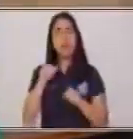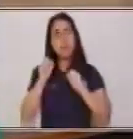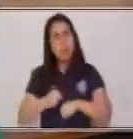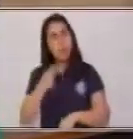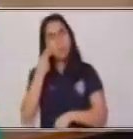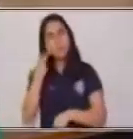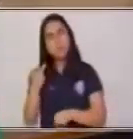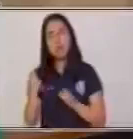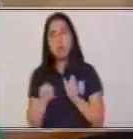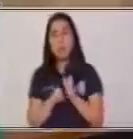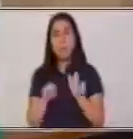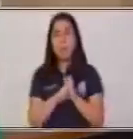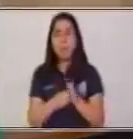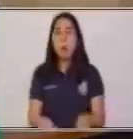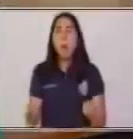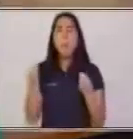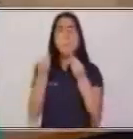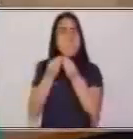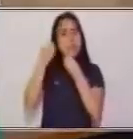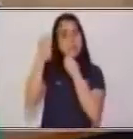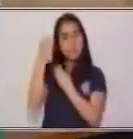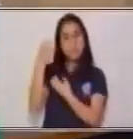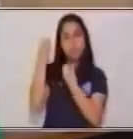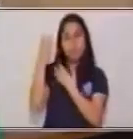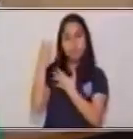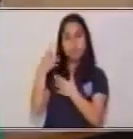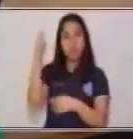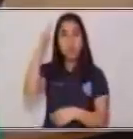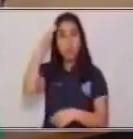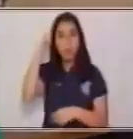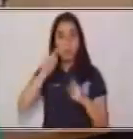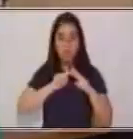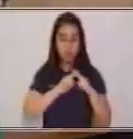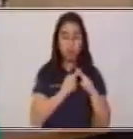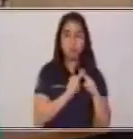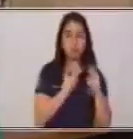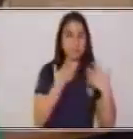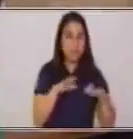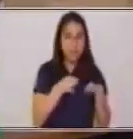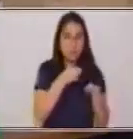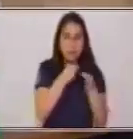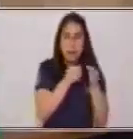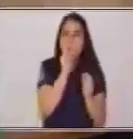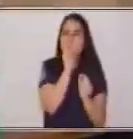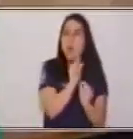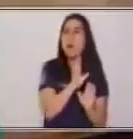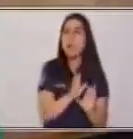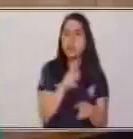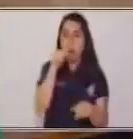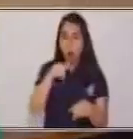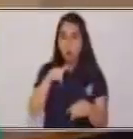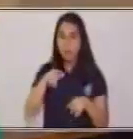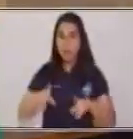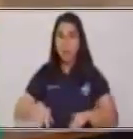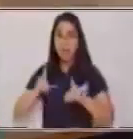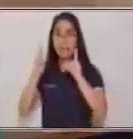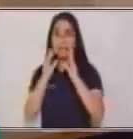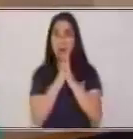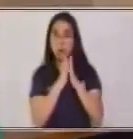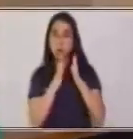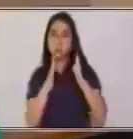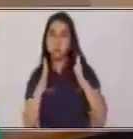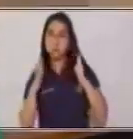mucha más información. En la introducción nos dijeron un poquito de qué se trata nuestra lectura, ahora en nuestro párrafo